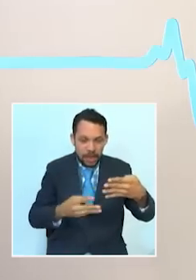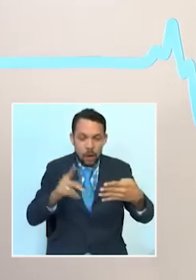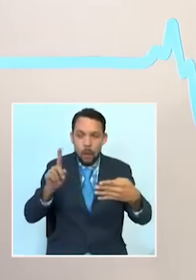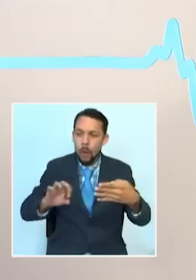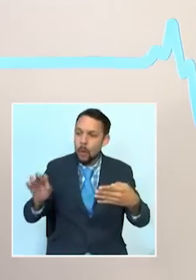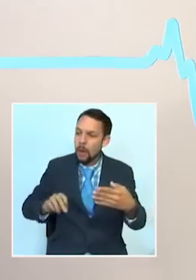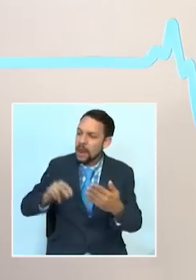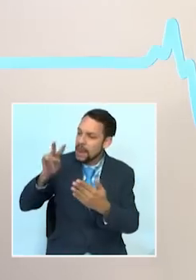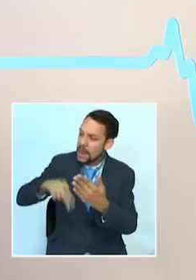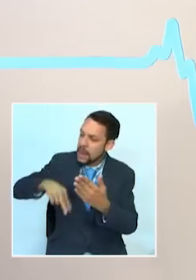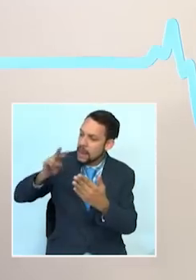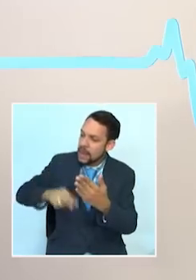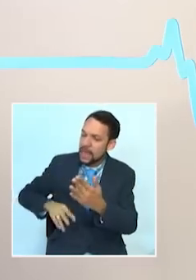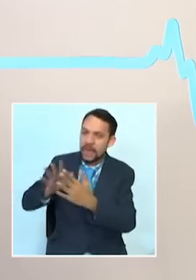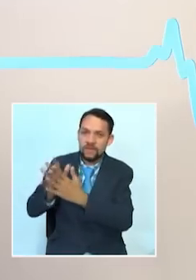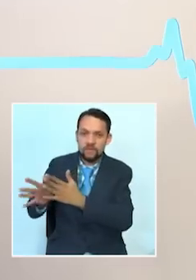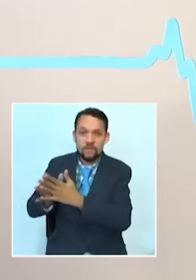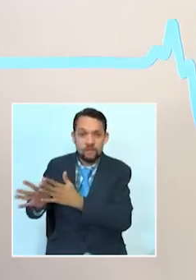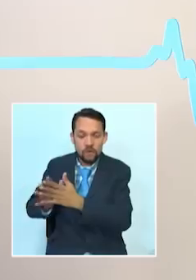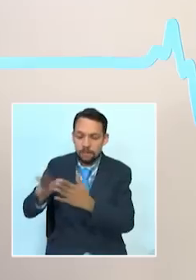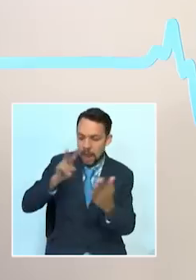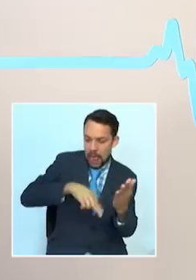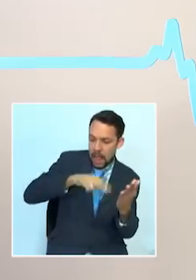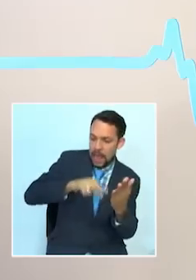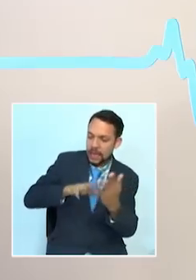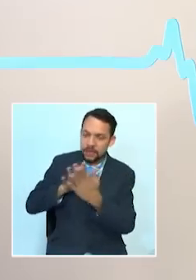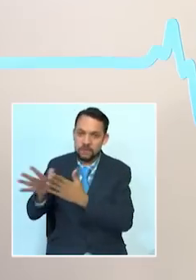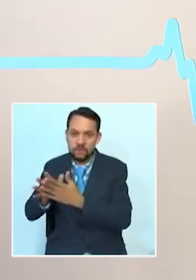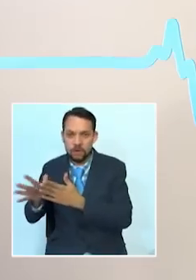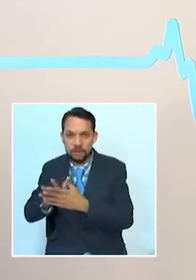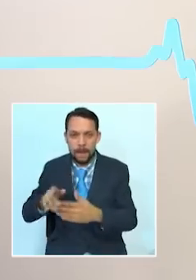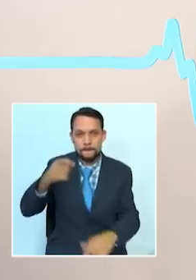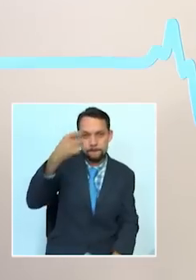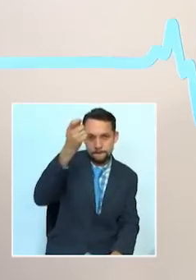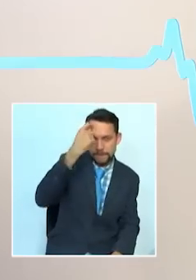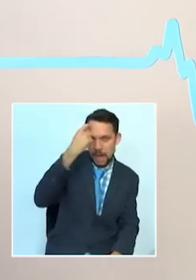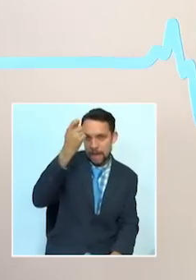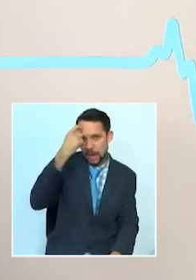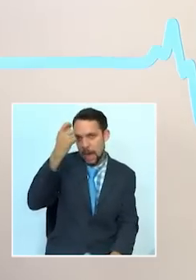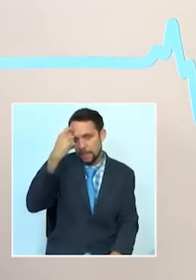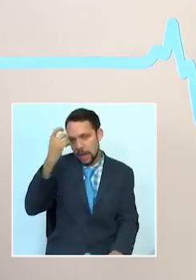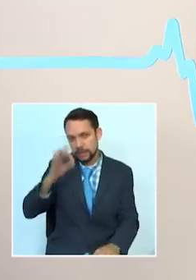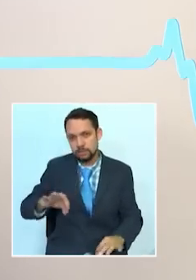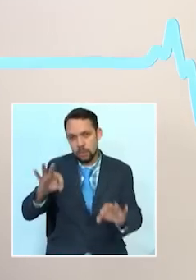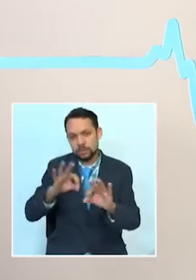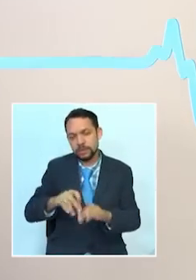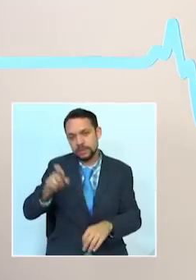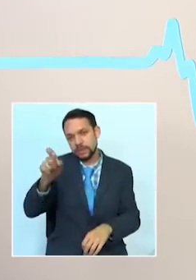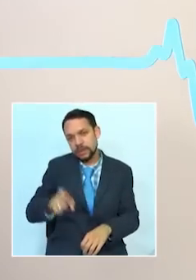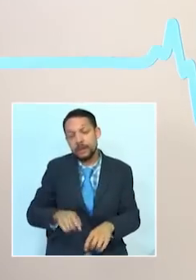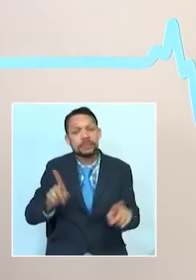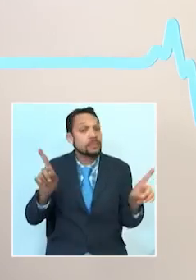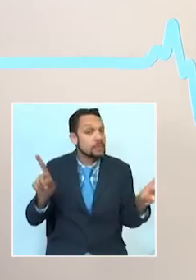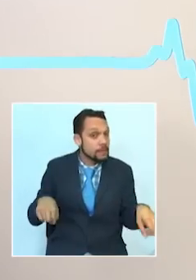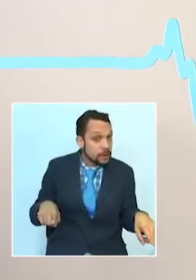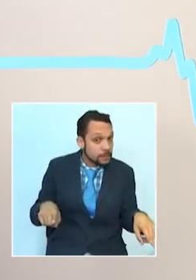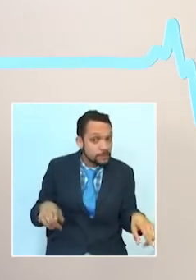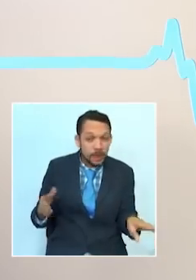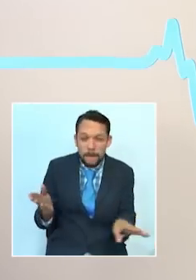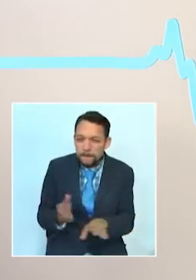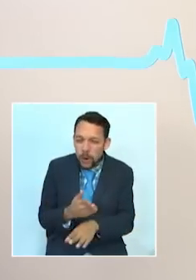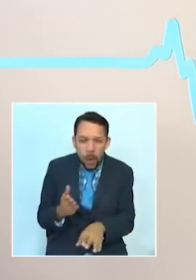esta forma usted empieza a desarrollar también esta parte también hay que tener en cuenta que cuando la persona tiene problemas